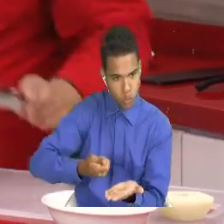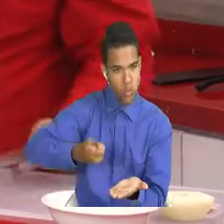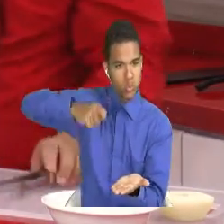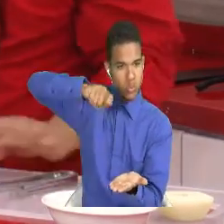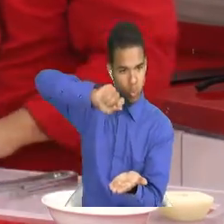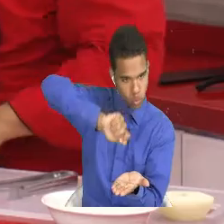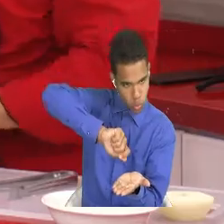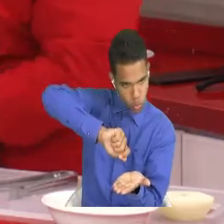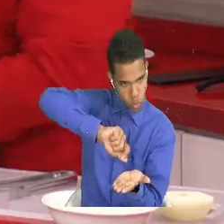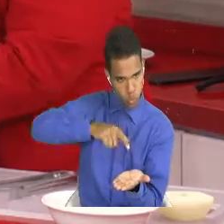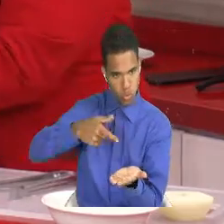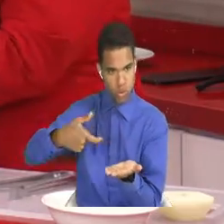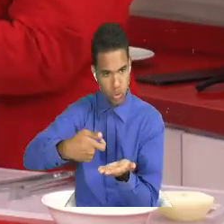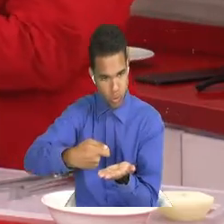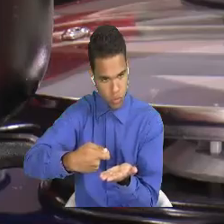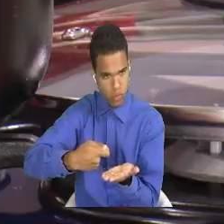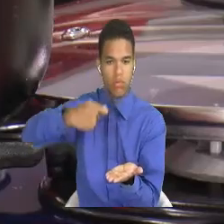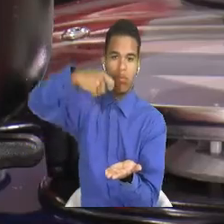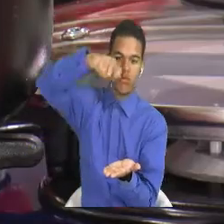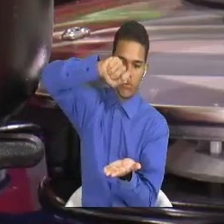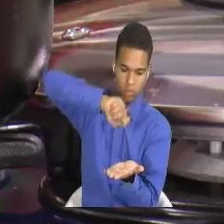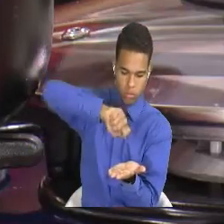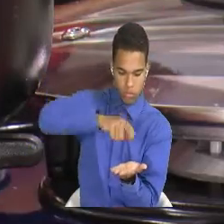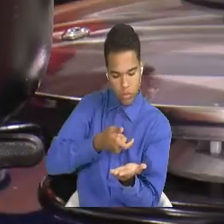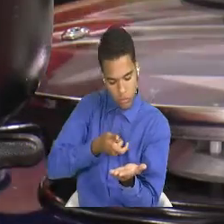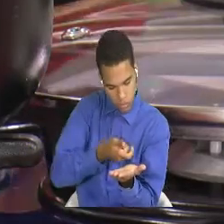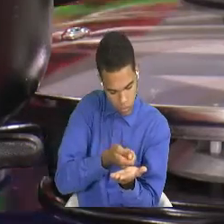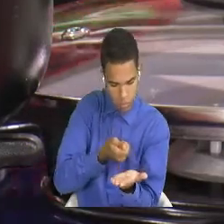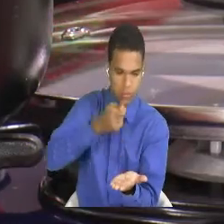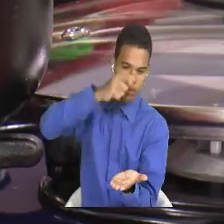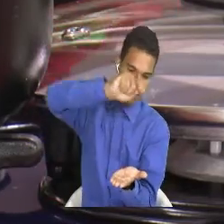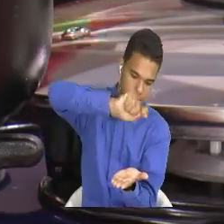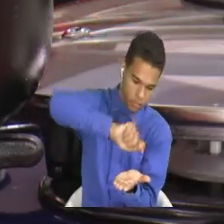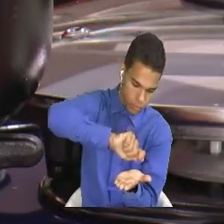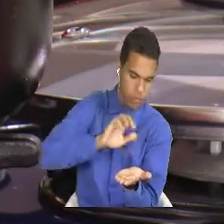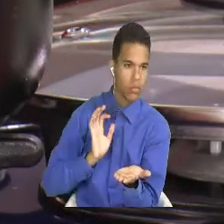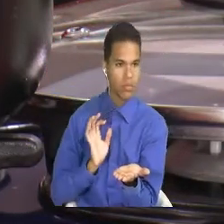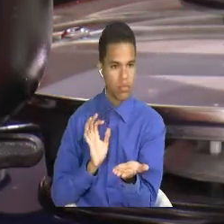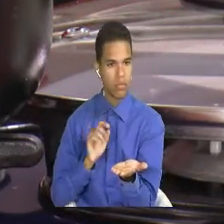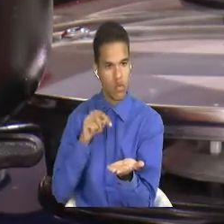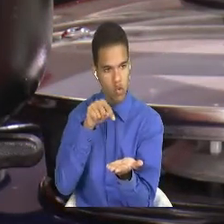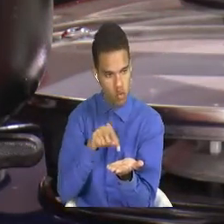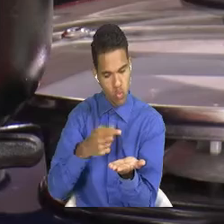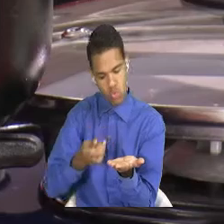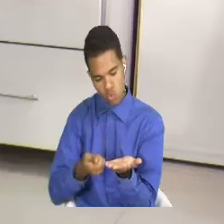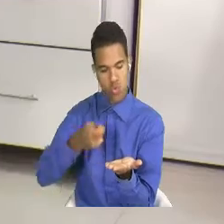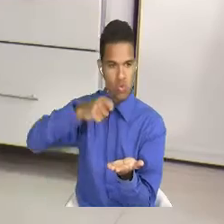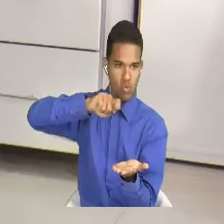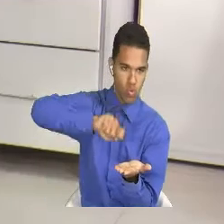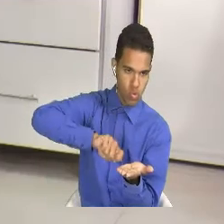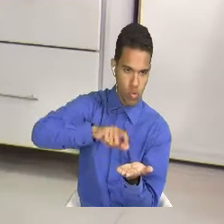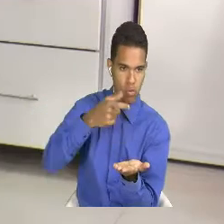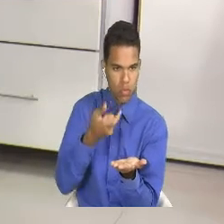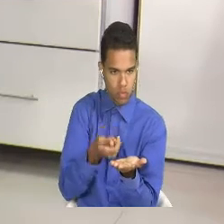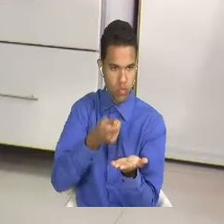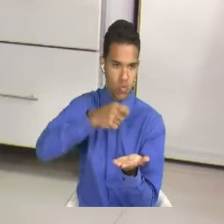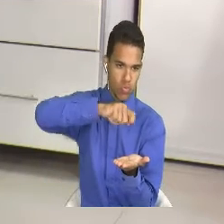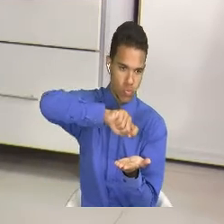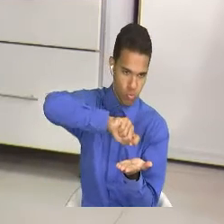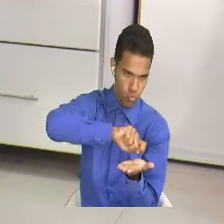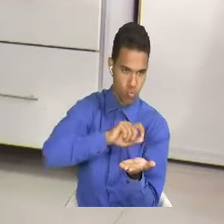agradable. También la boca me limpio. Lo voy a hacer otro arito. Y hay diversas formas o recetas de preparar